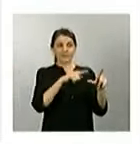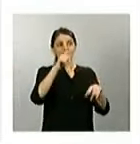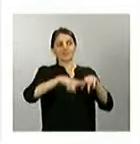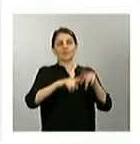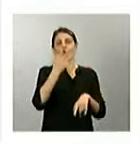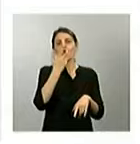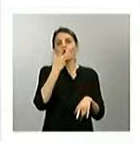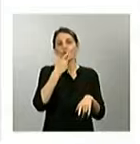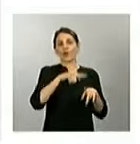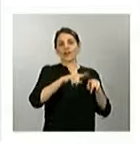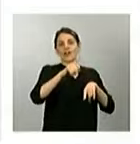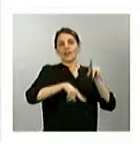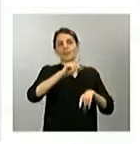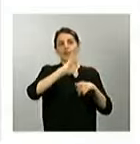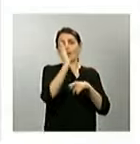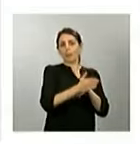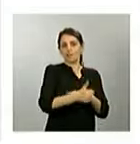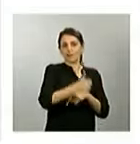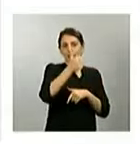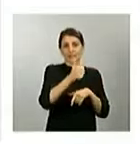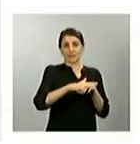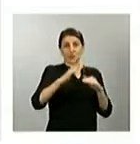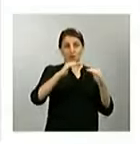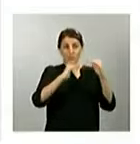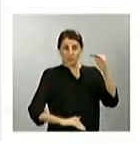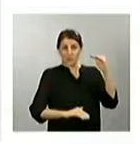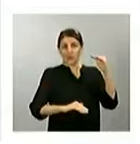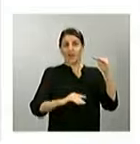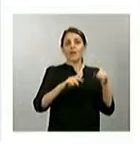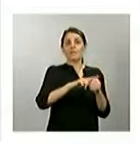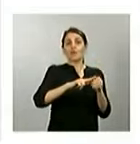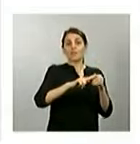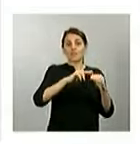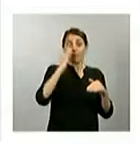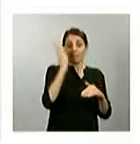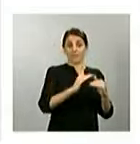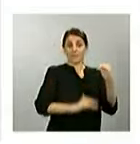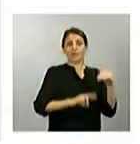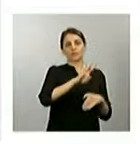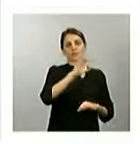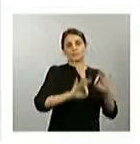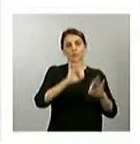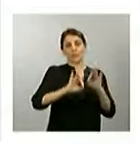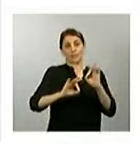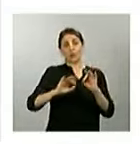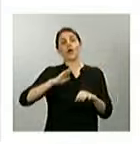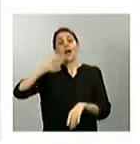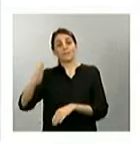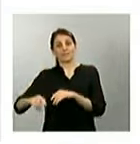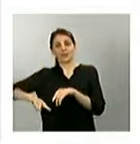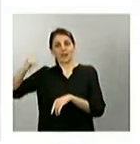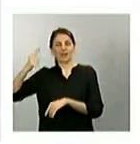provincia donde menos ha caído son 3% y la que más un 10% y ahí tenemos unas gradaciones